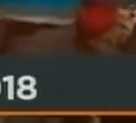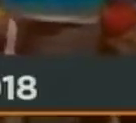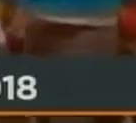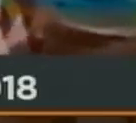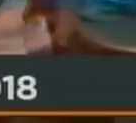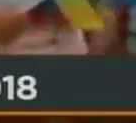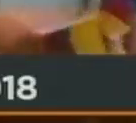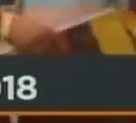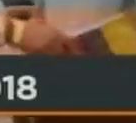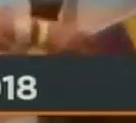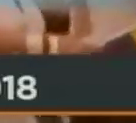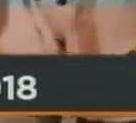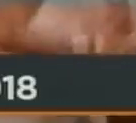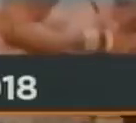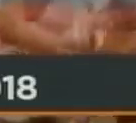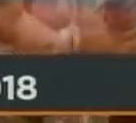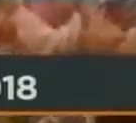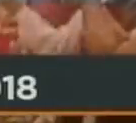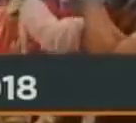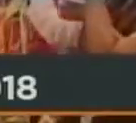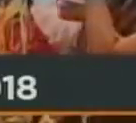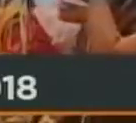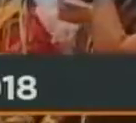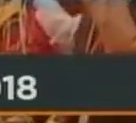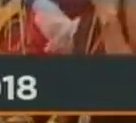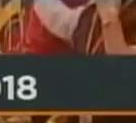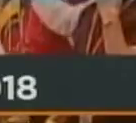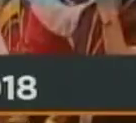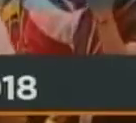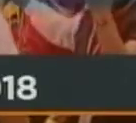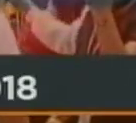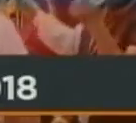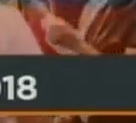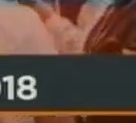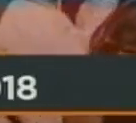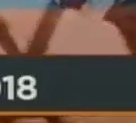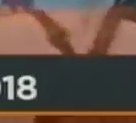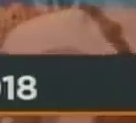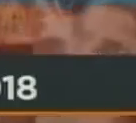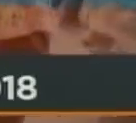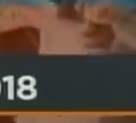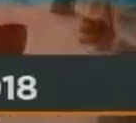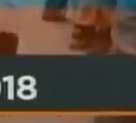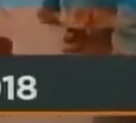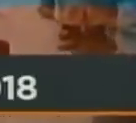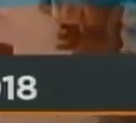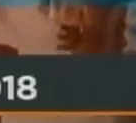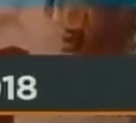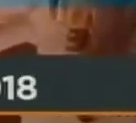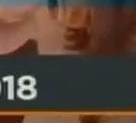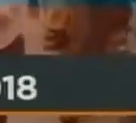300.000 mujeres del plan de el Plan Nacional de Parto Humanizado, que serán protegidas por el gobierno a través del